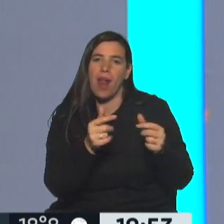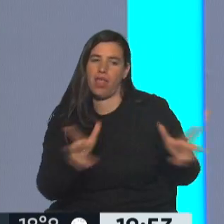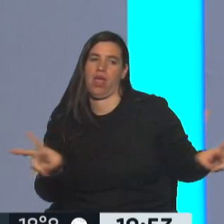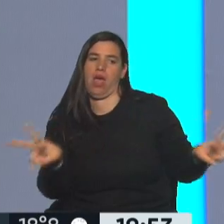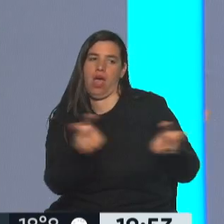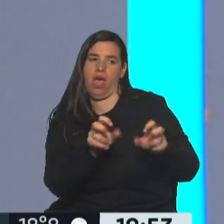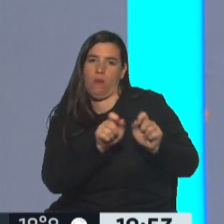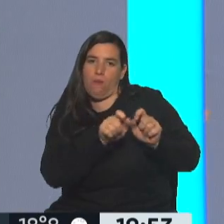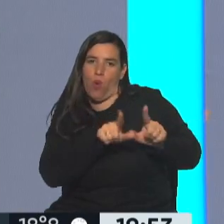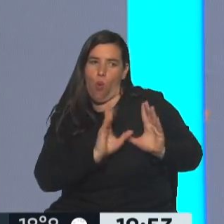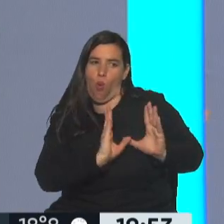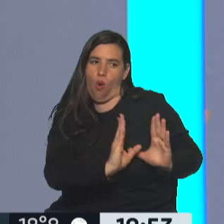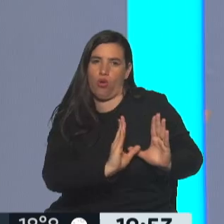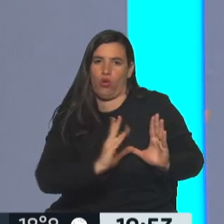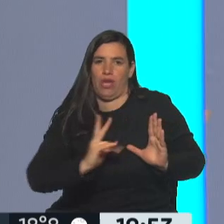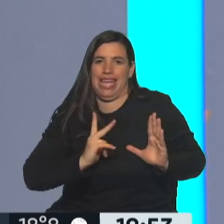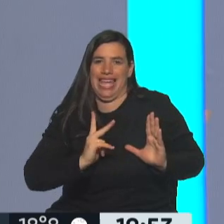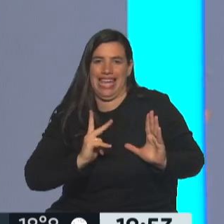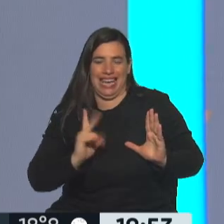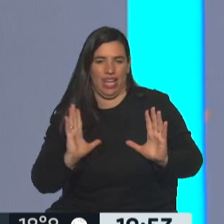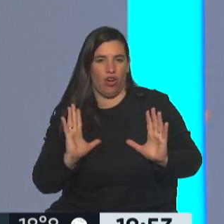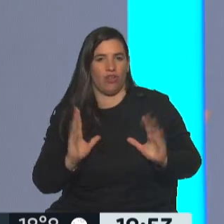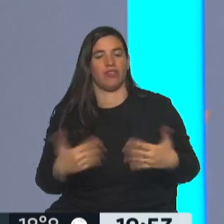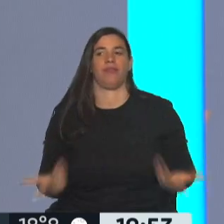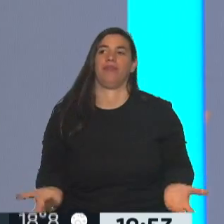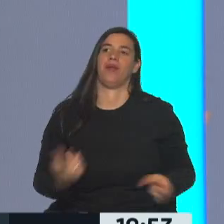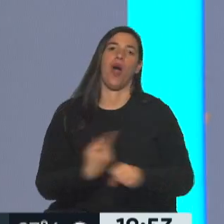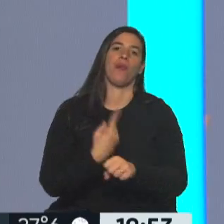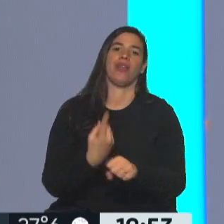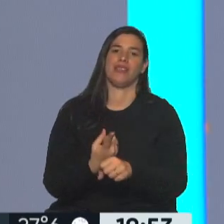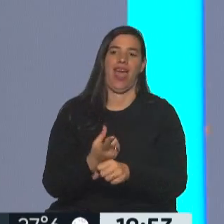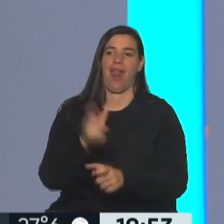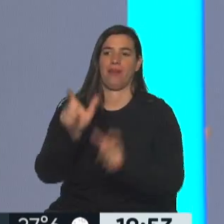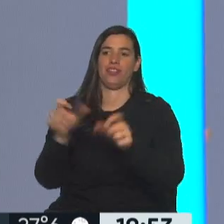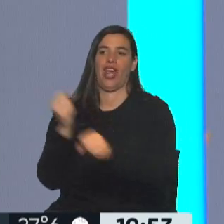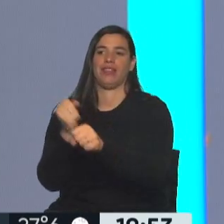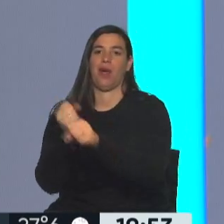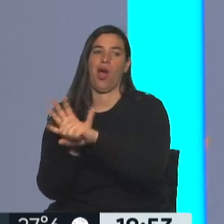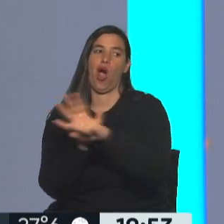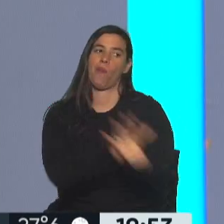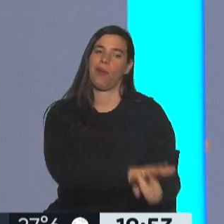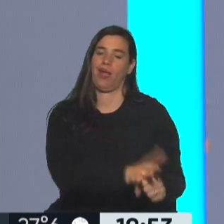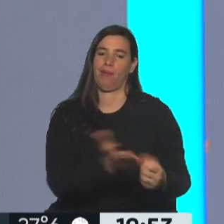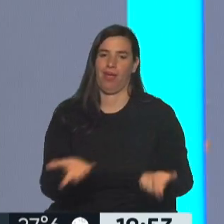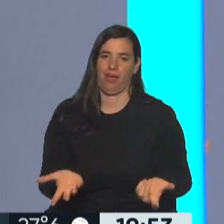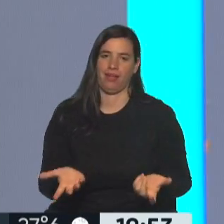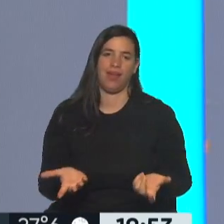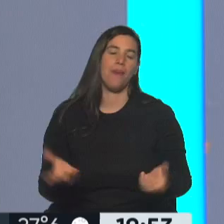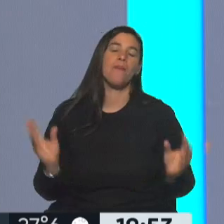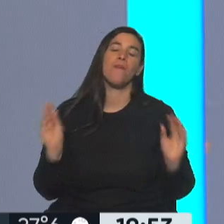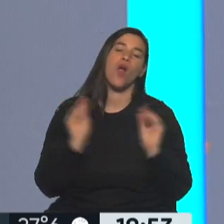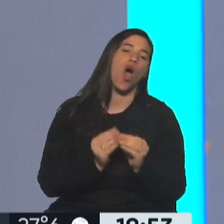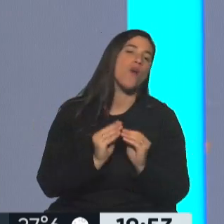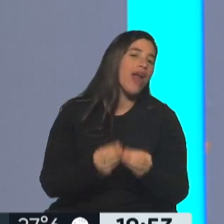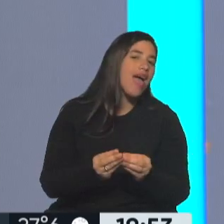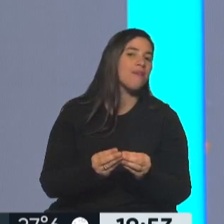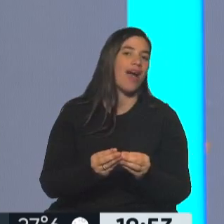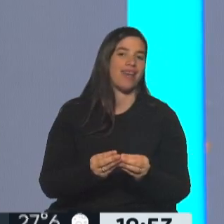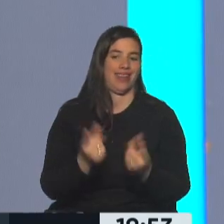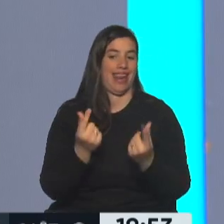la mayoría tiene nada. En la Argentina, producto del esfuerzo de Máximo Kirchner y Carlos Heller y toda la fuerza